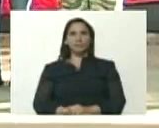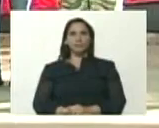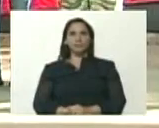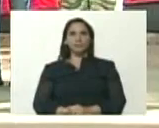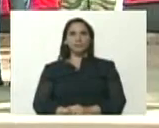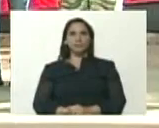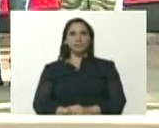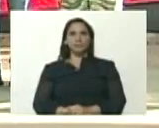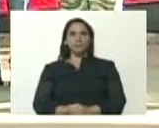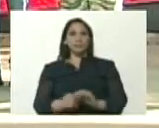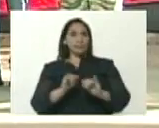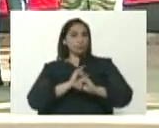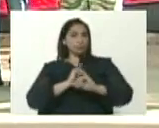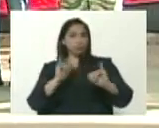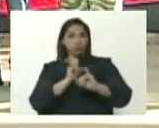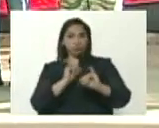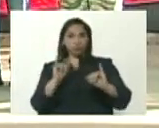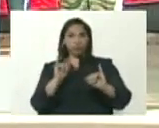1.038 VC que están ahorita